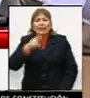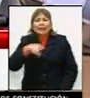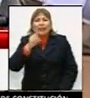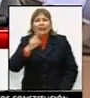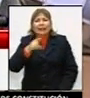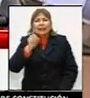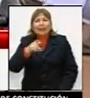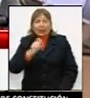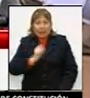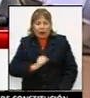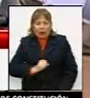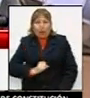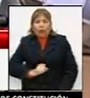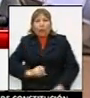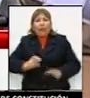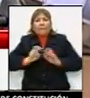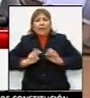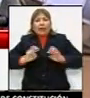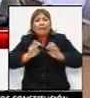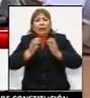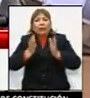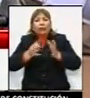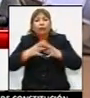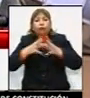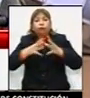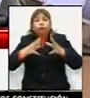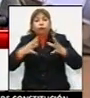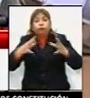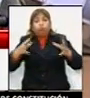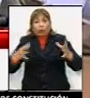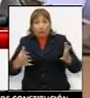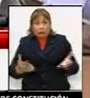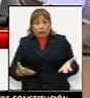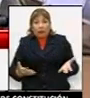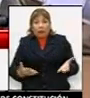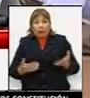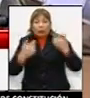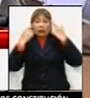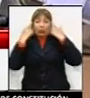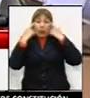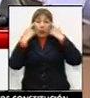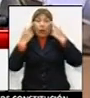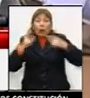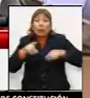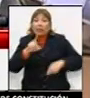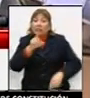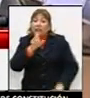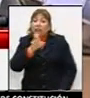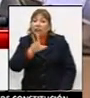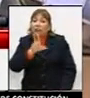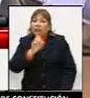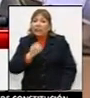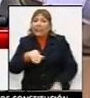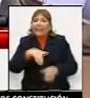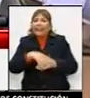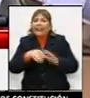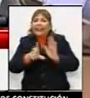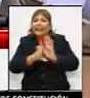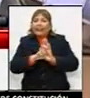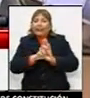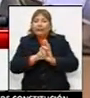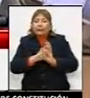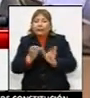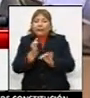que el Parlamento crezca, o de repente resulta ser que hay un acuerdo y se queden 130, pero en la ley. Y la forma